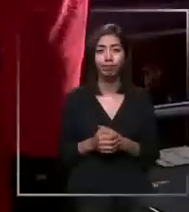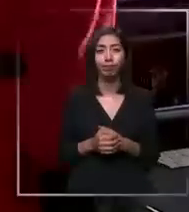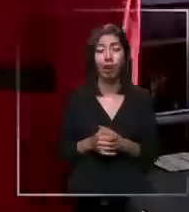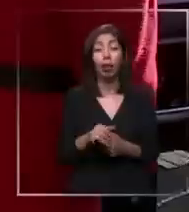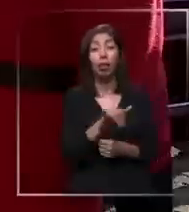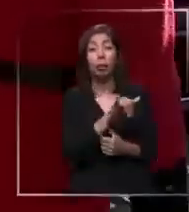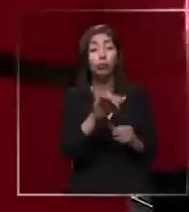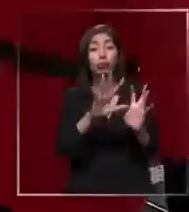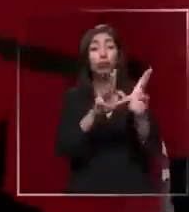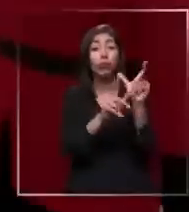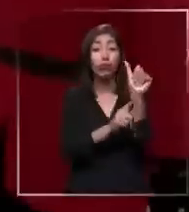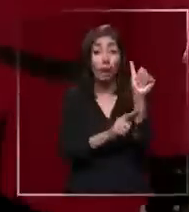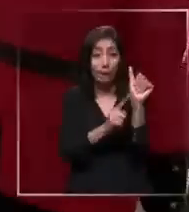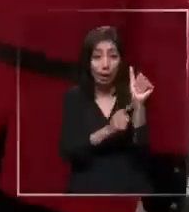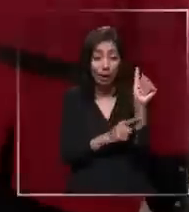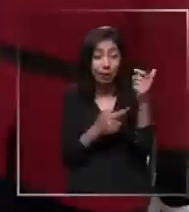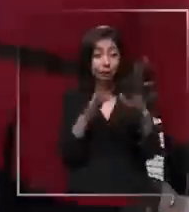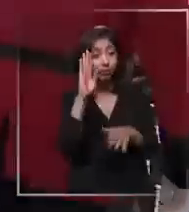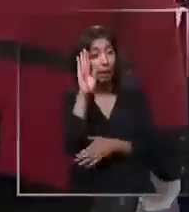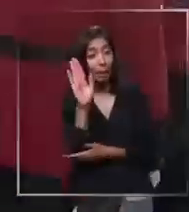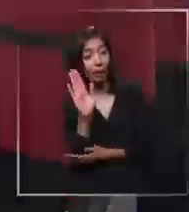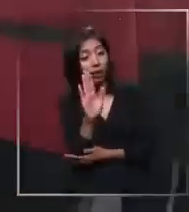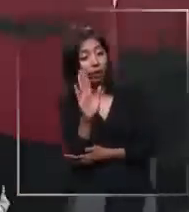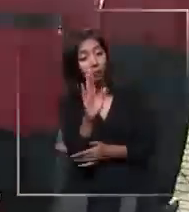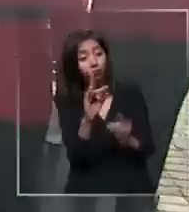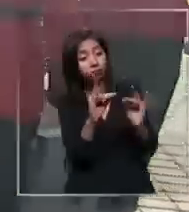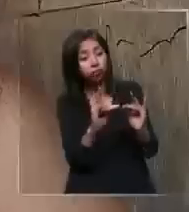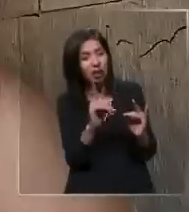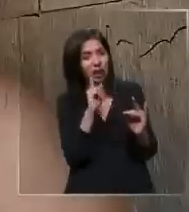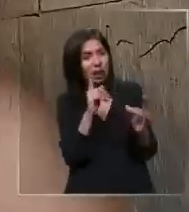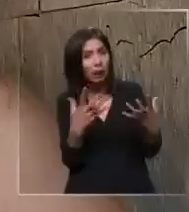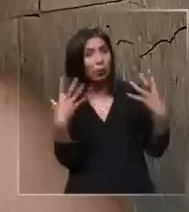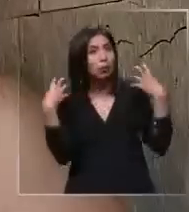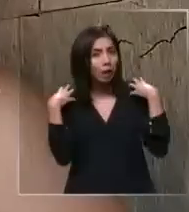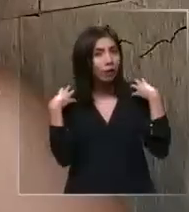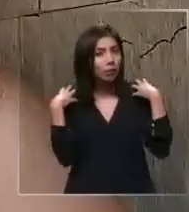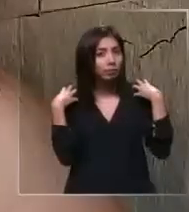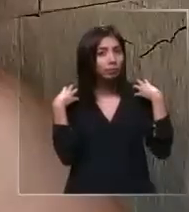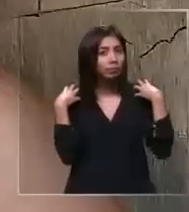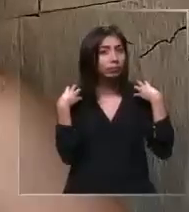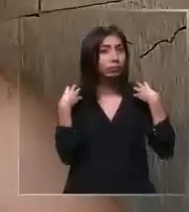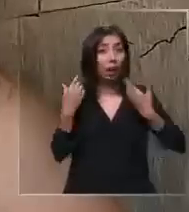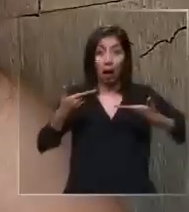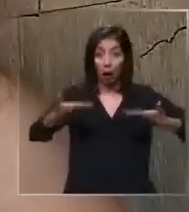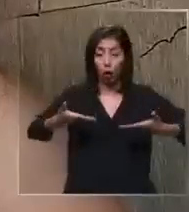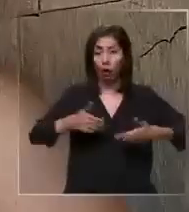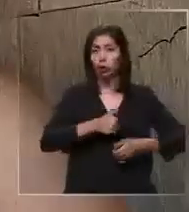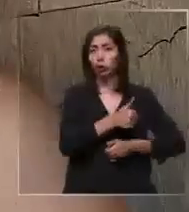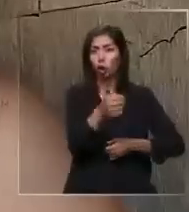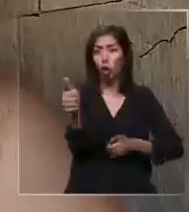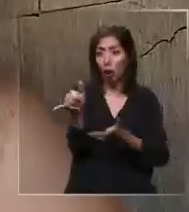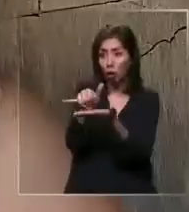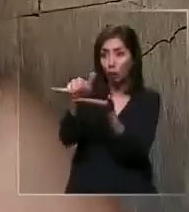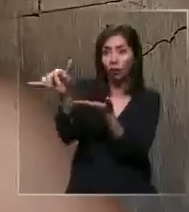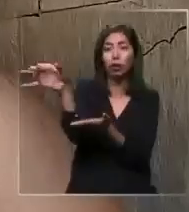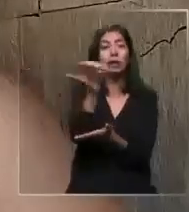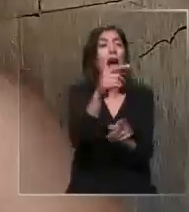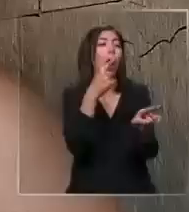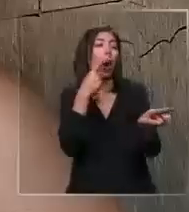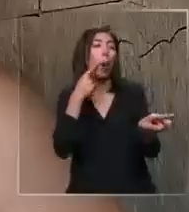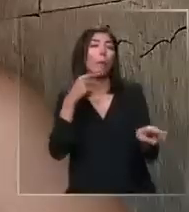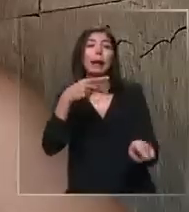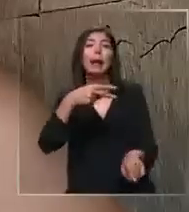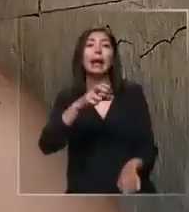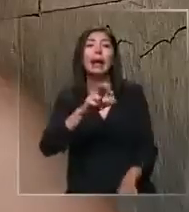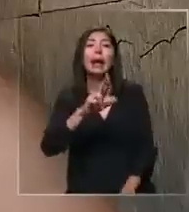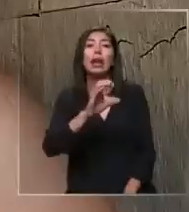su familia, tras despedirlo, apunta responsabilidades. Hoy todos en el aeropuerto le dicen que es un héroe, que se frustró el